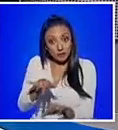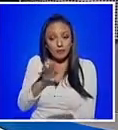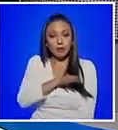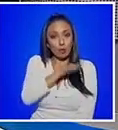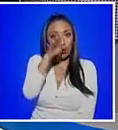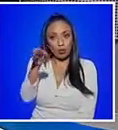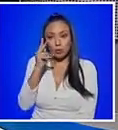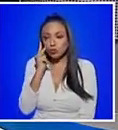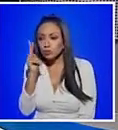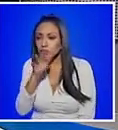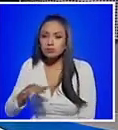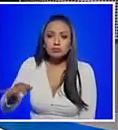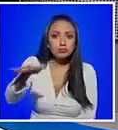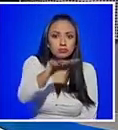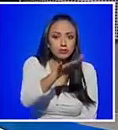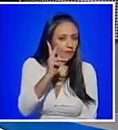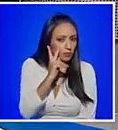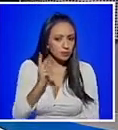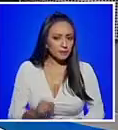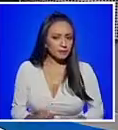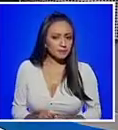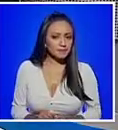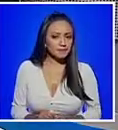visitó este lugar y nos tiene un informe.